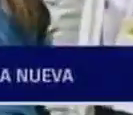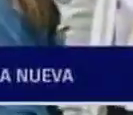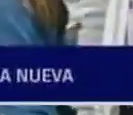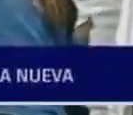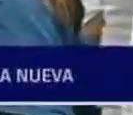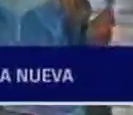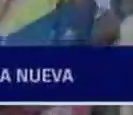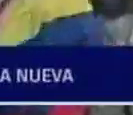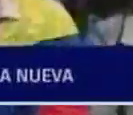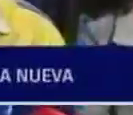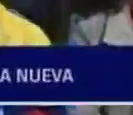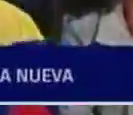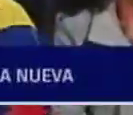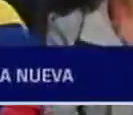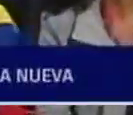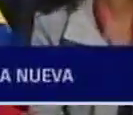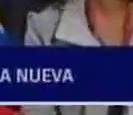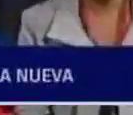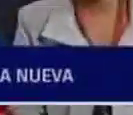Las VCH